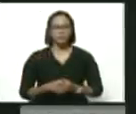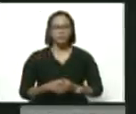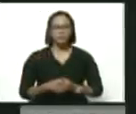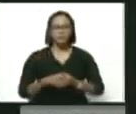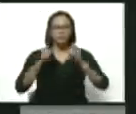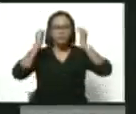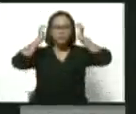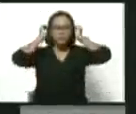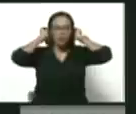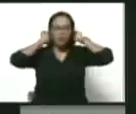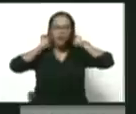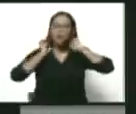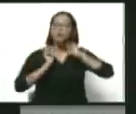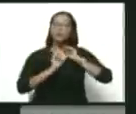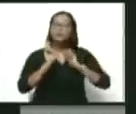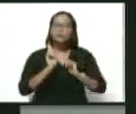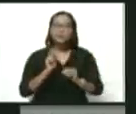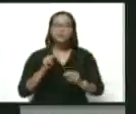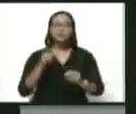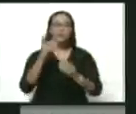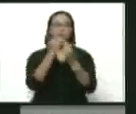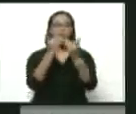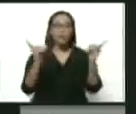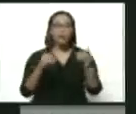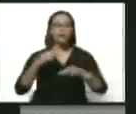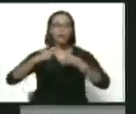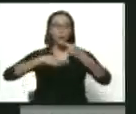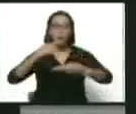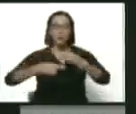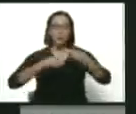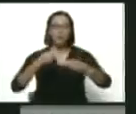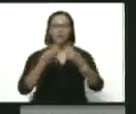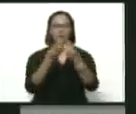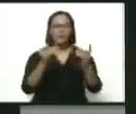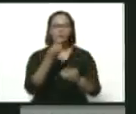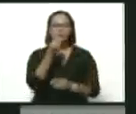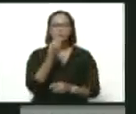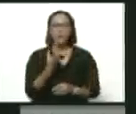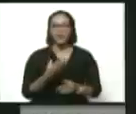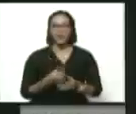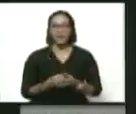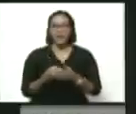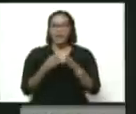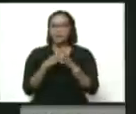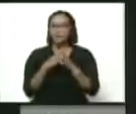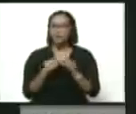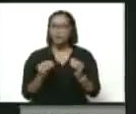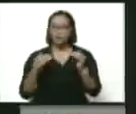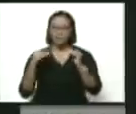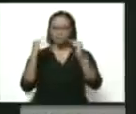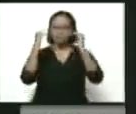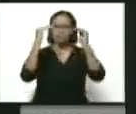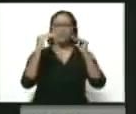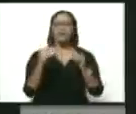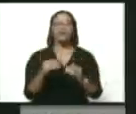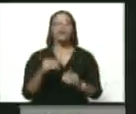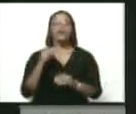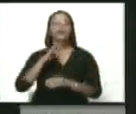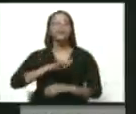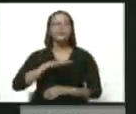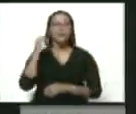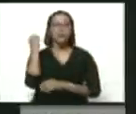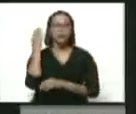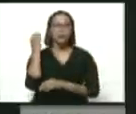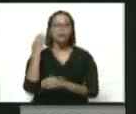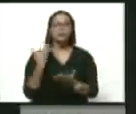impulsando la democracia revolucionaria, la democracia protagónica, a todo nivel. Está el Congreso del Partido, Diosdado. Sí,